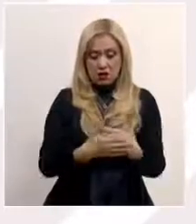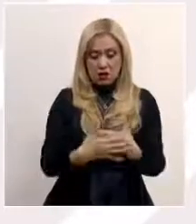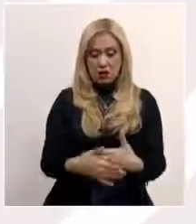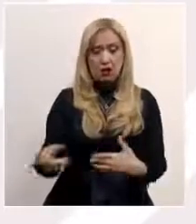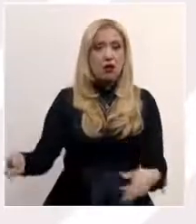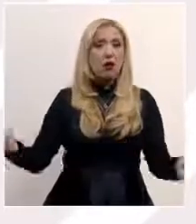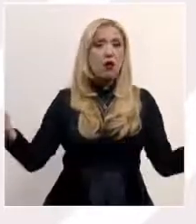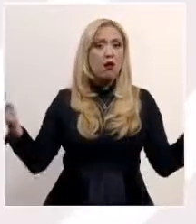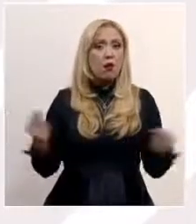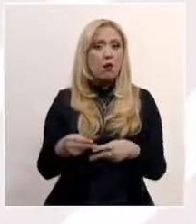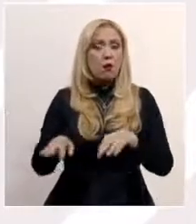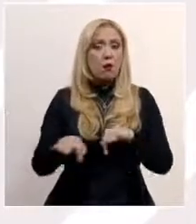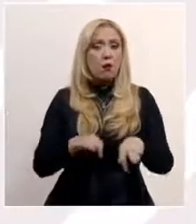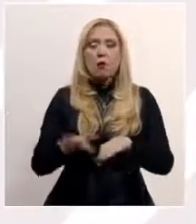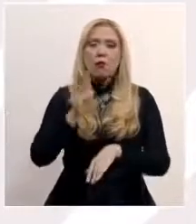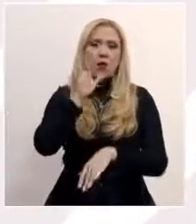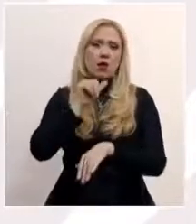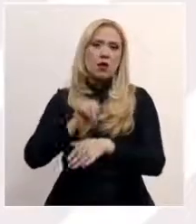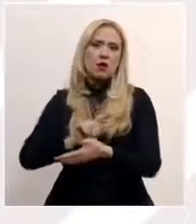de discriminación tremenda.